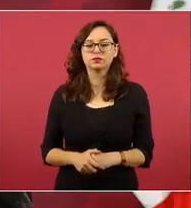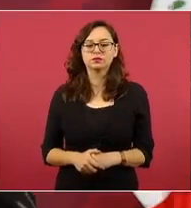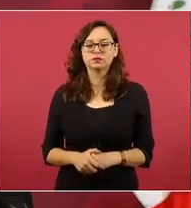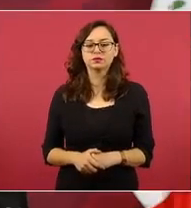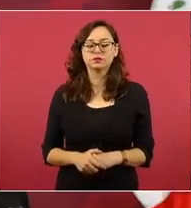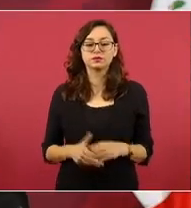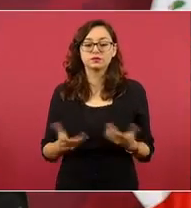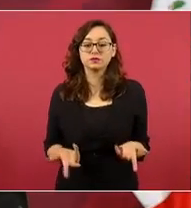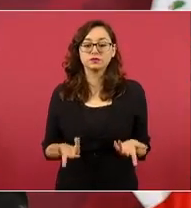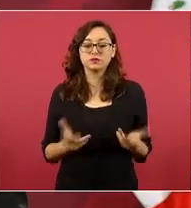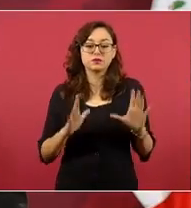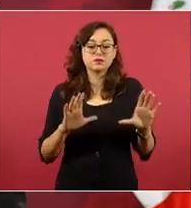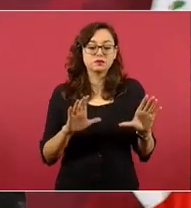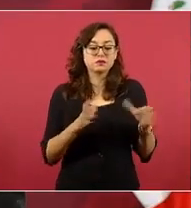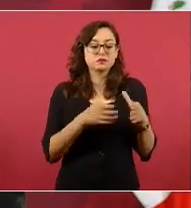los conservadores